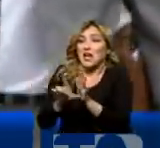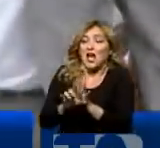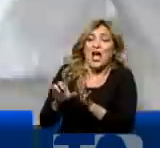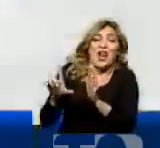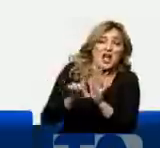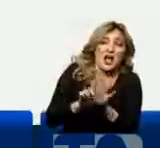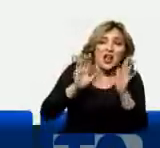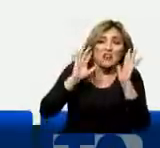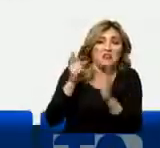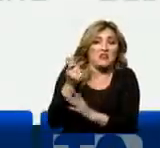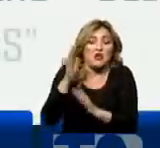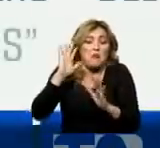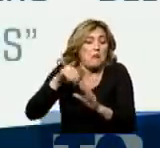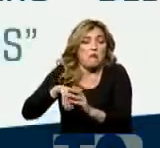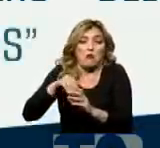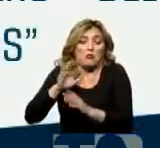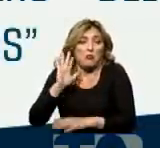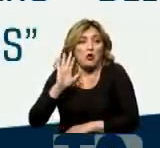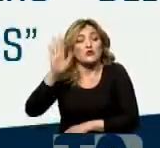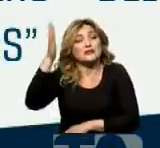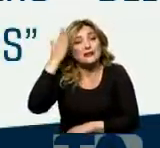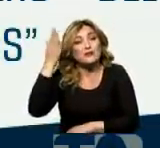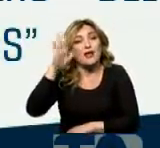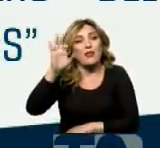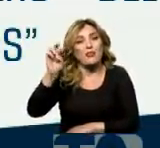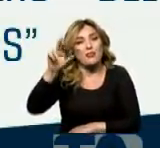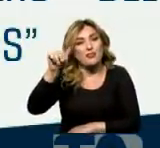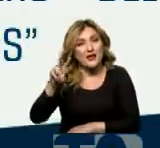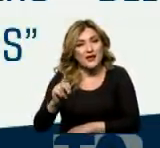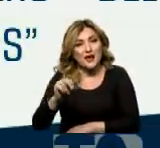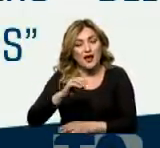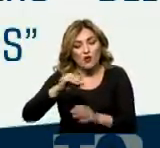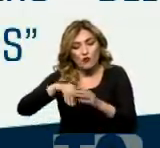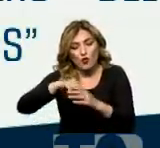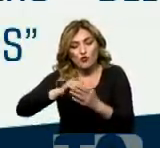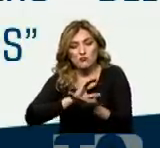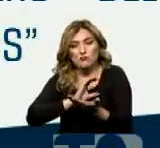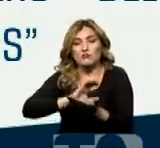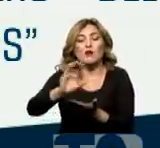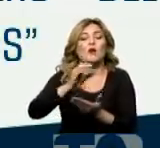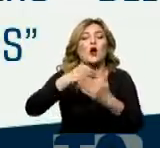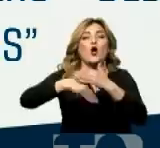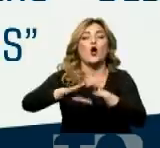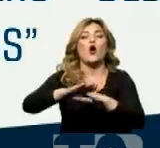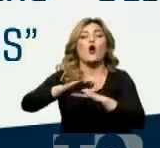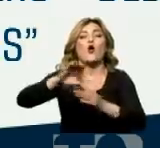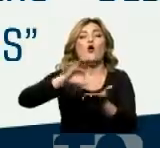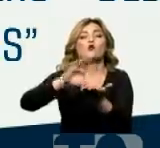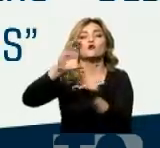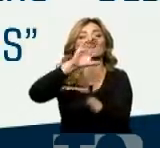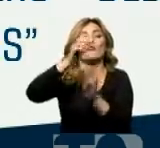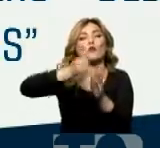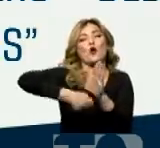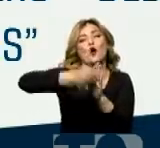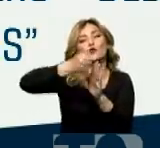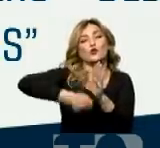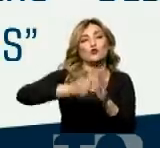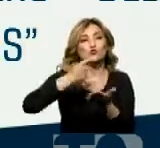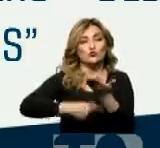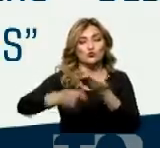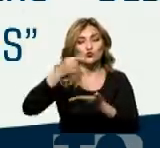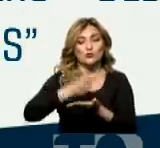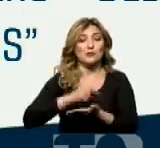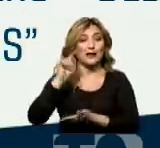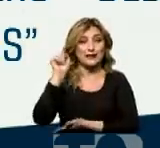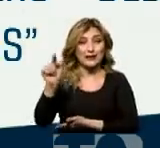pero dijo, lo que supe era que Laura Terán enviaba los fondos al Colegio de Abogados del Guayas. Siempre se retiraba el dinero